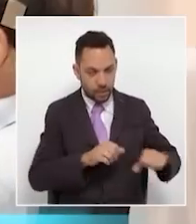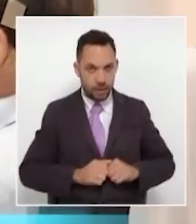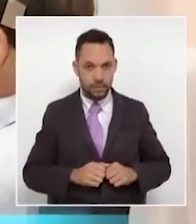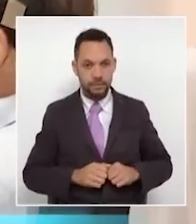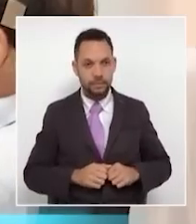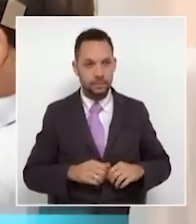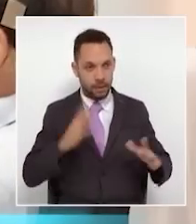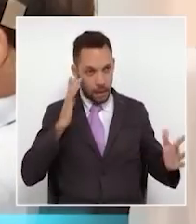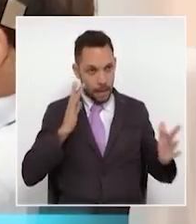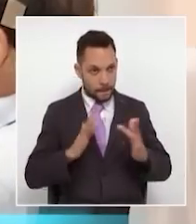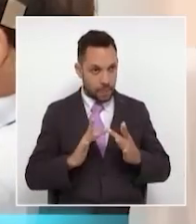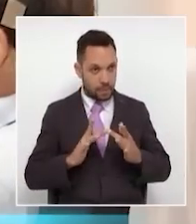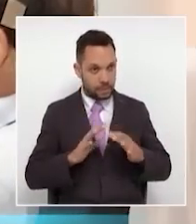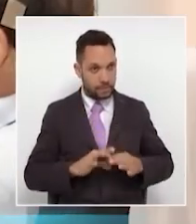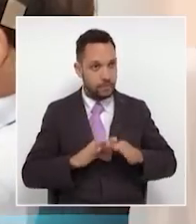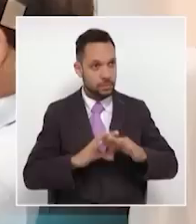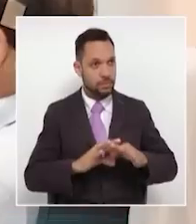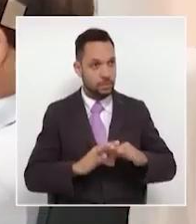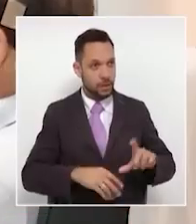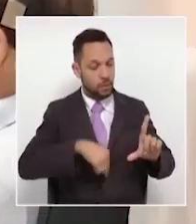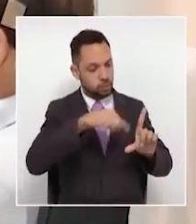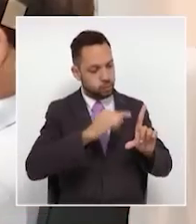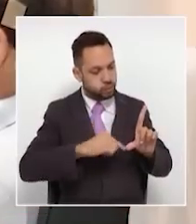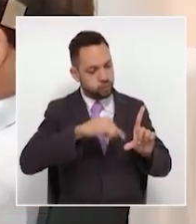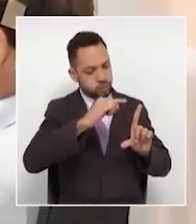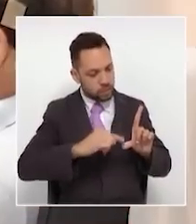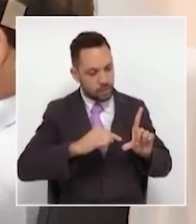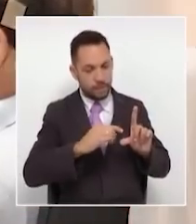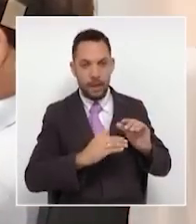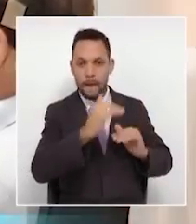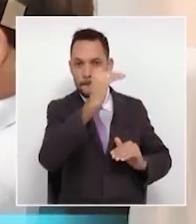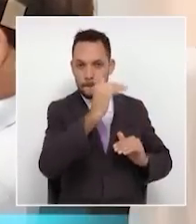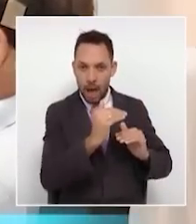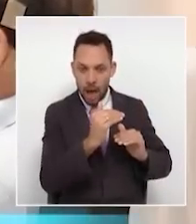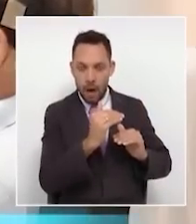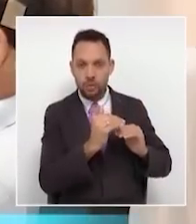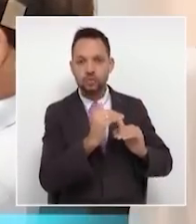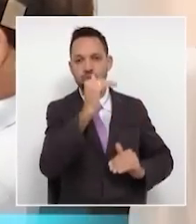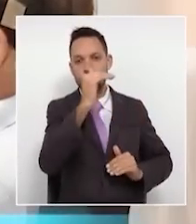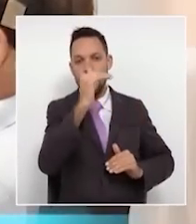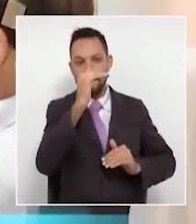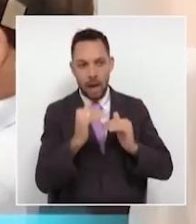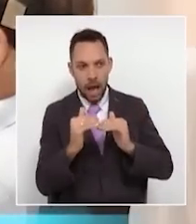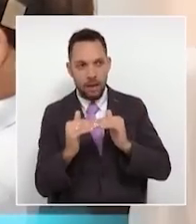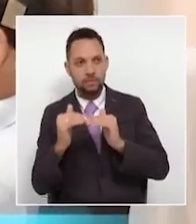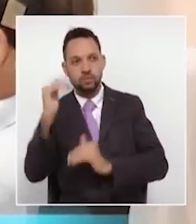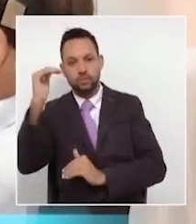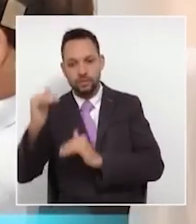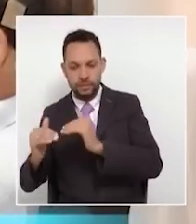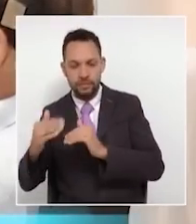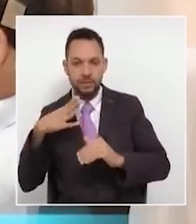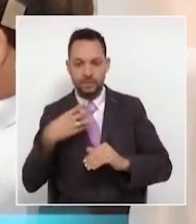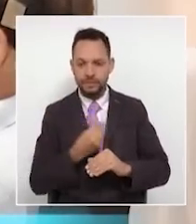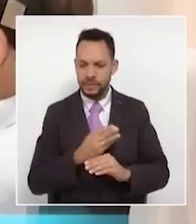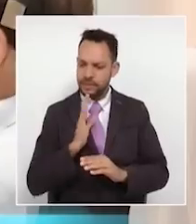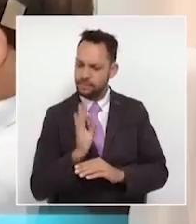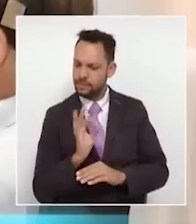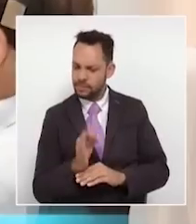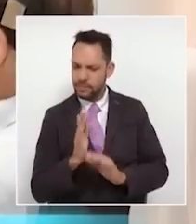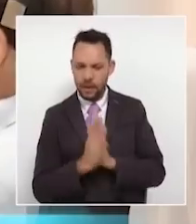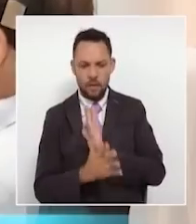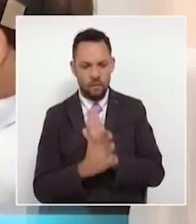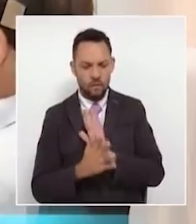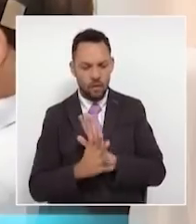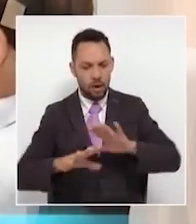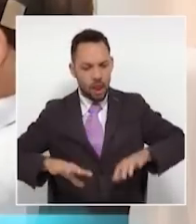ondas de frecuencia más baja entonces nosotros durante todo el tiempo estamos viendo pues como la distribución de